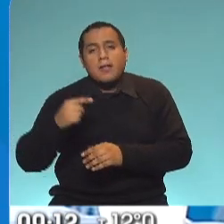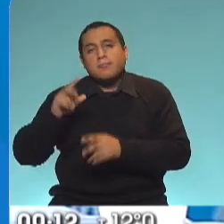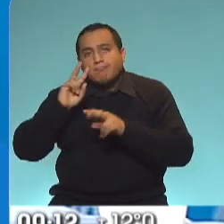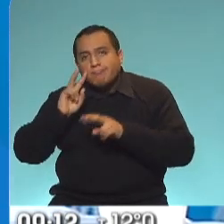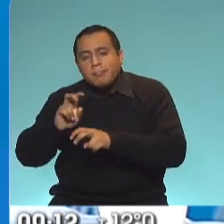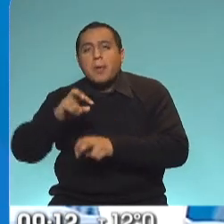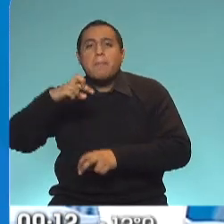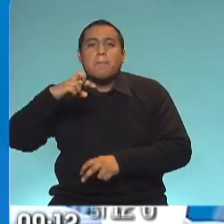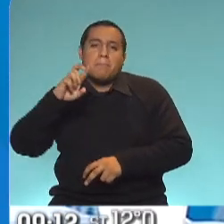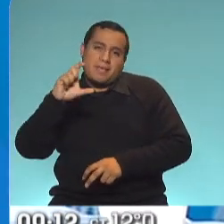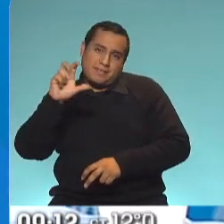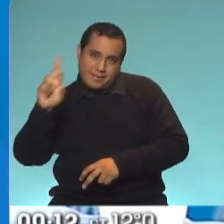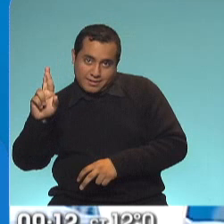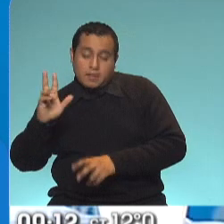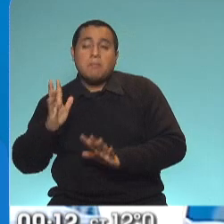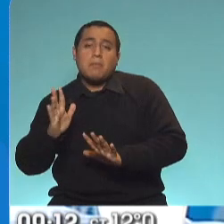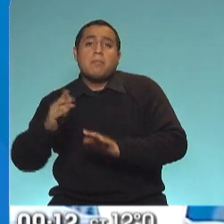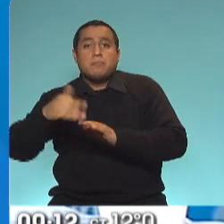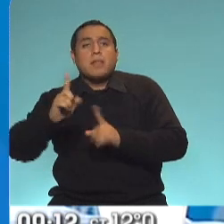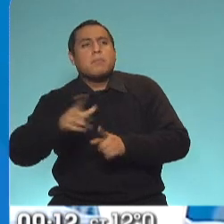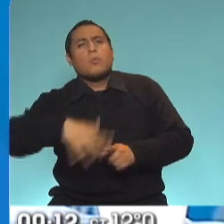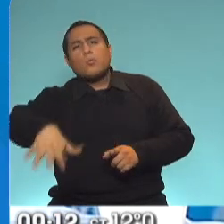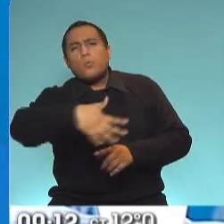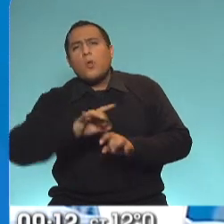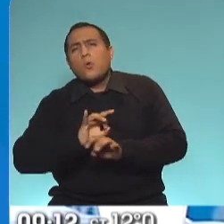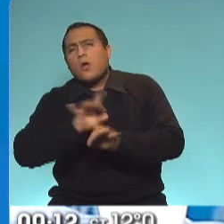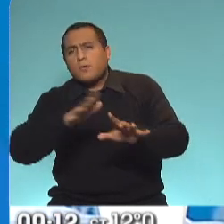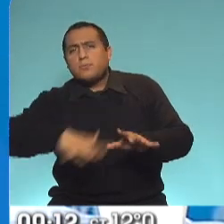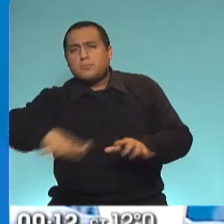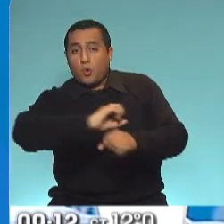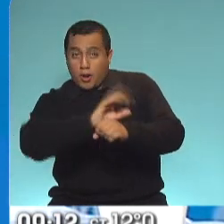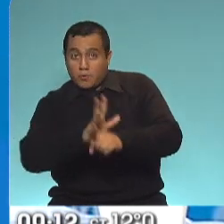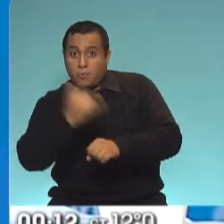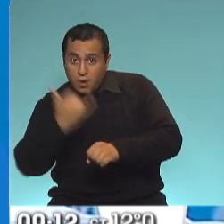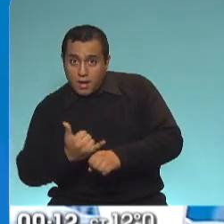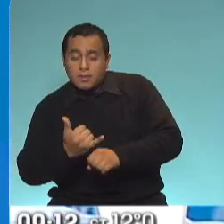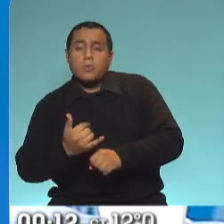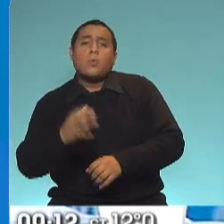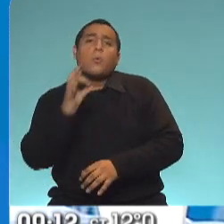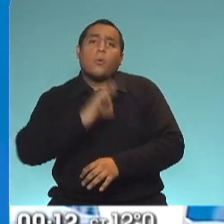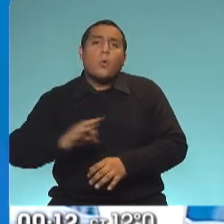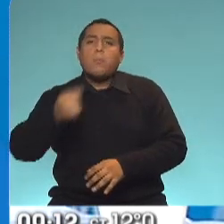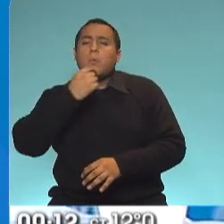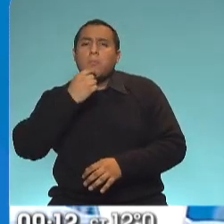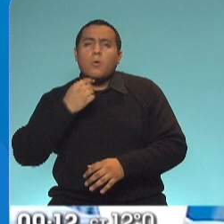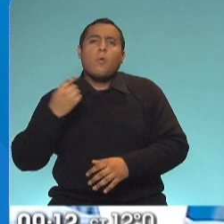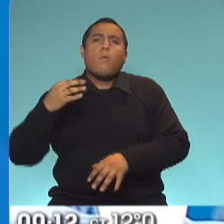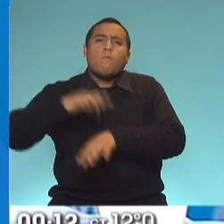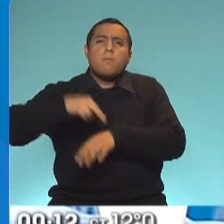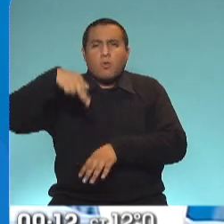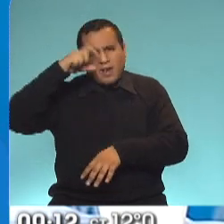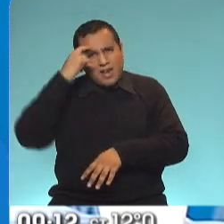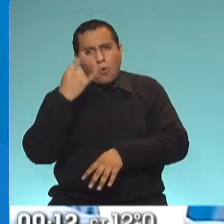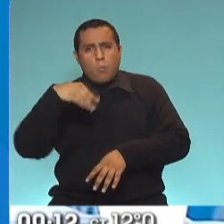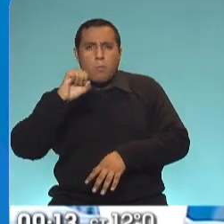donde hay transmisión comunitaria de coronavirus, si hay un diagnóstico de neumonía con